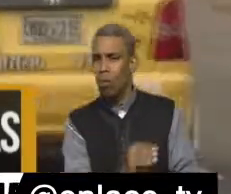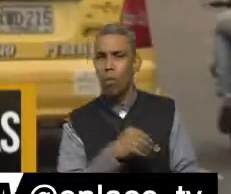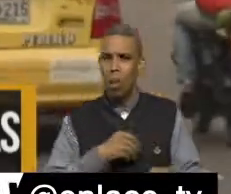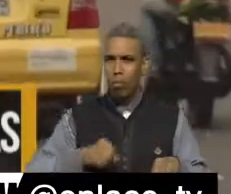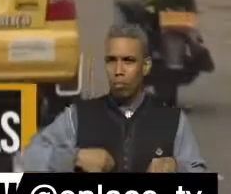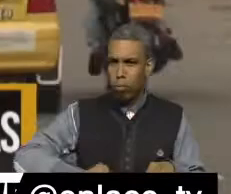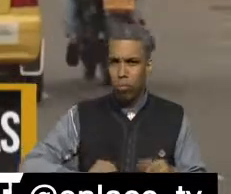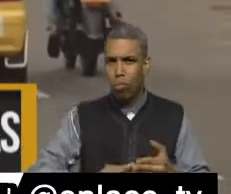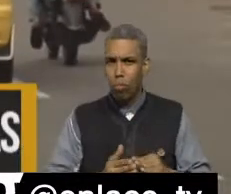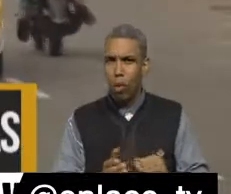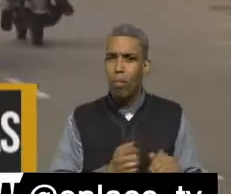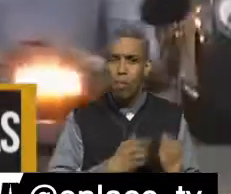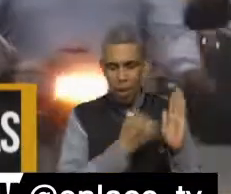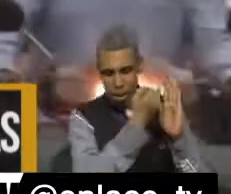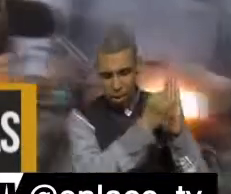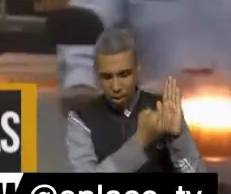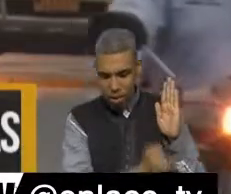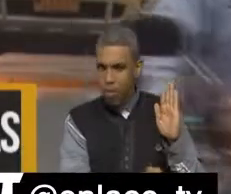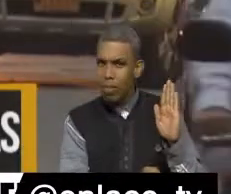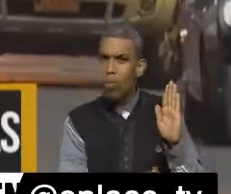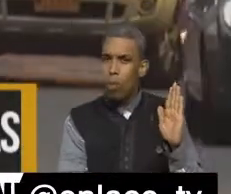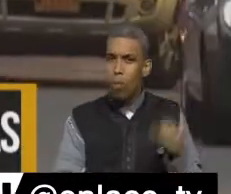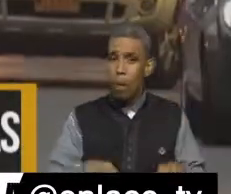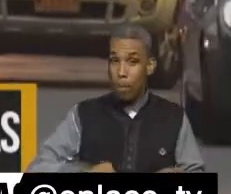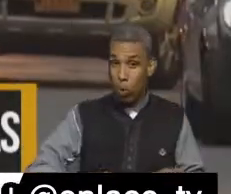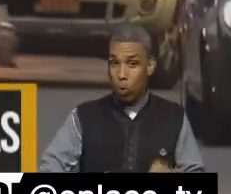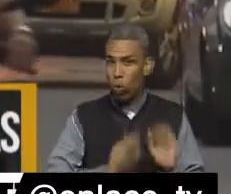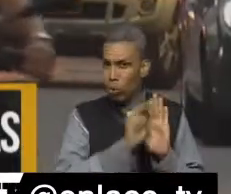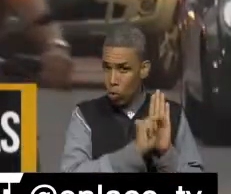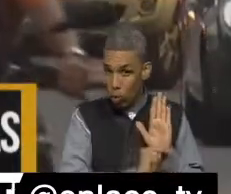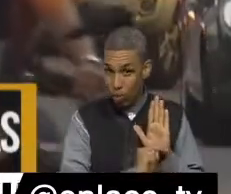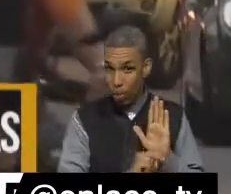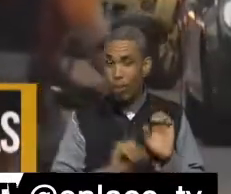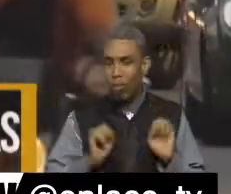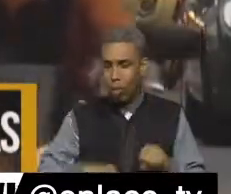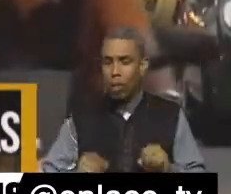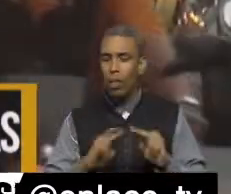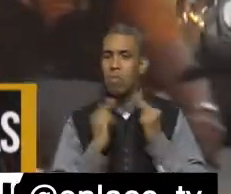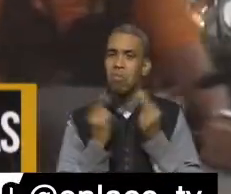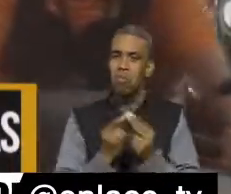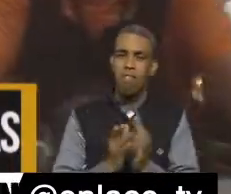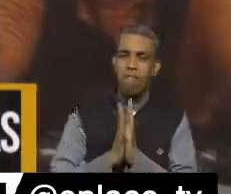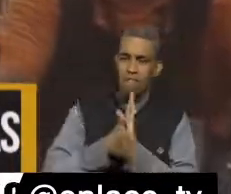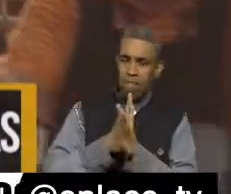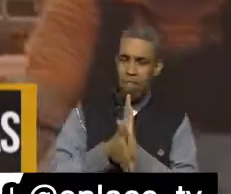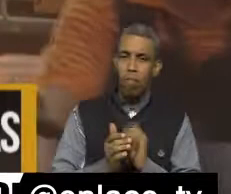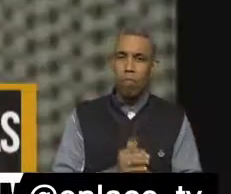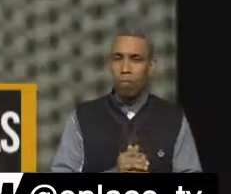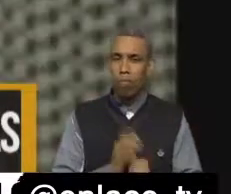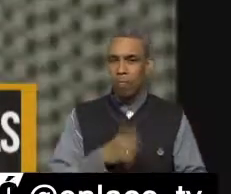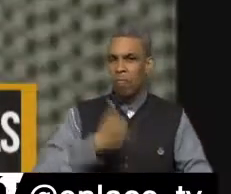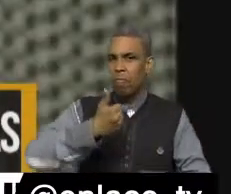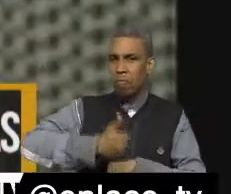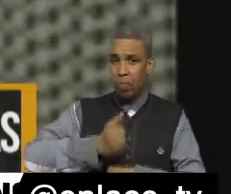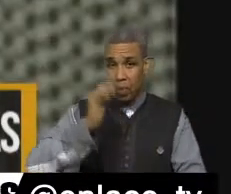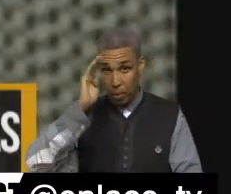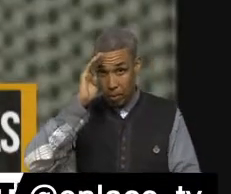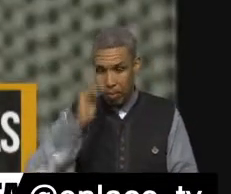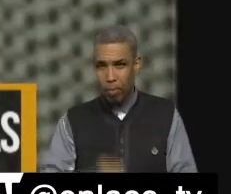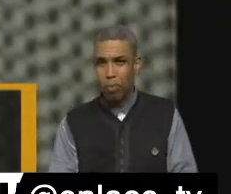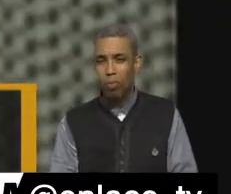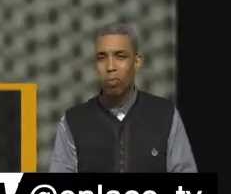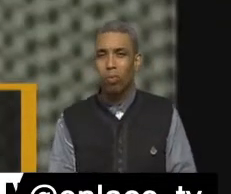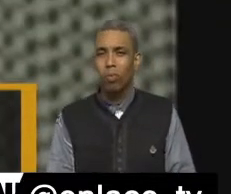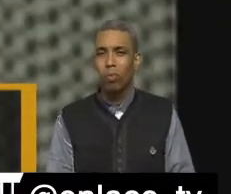los lineamientos del Plan de Seguridad Vial para Motociclistas en Colombia. Sobre el particular ha hablado el director de tránsito de Barranca Bermeja. Desafortunadamente en